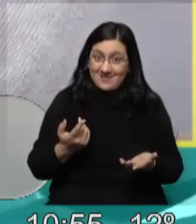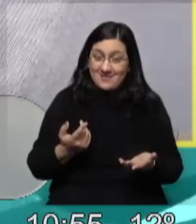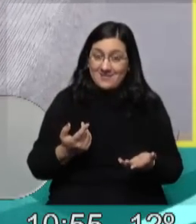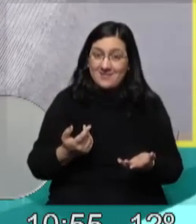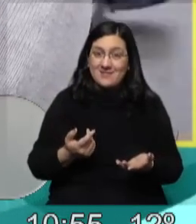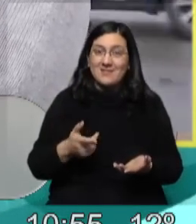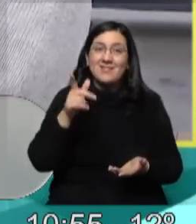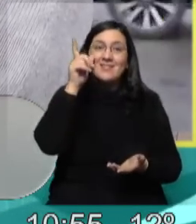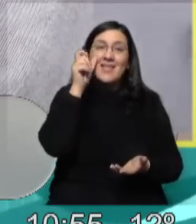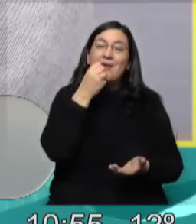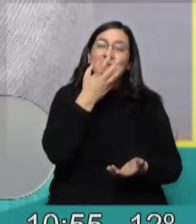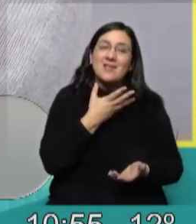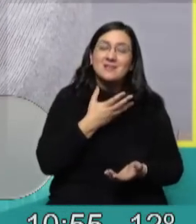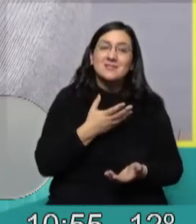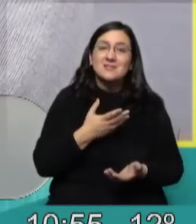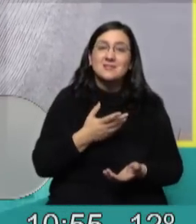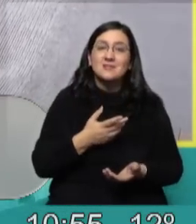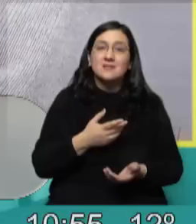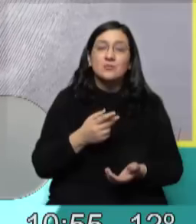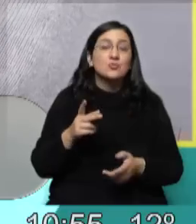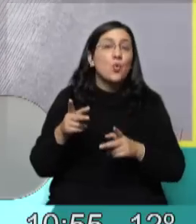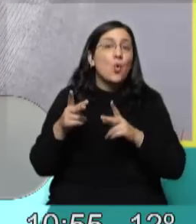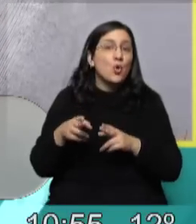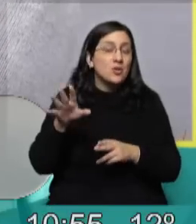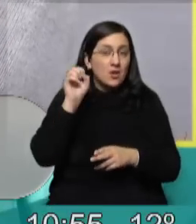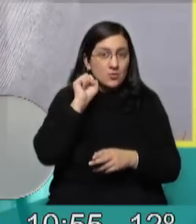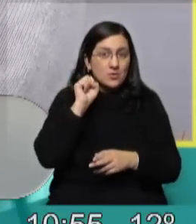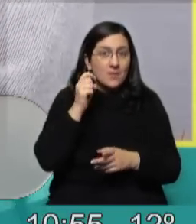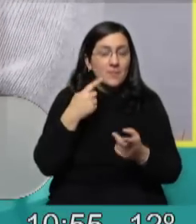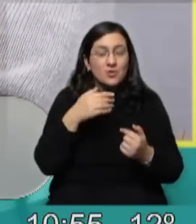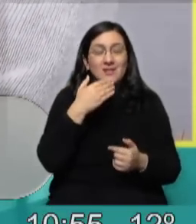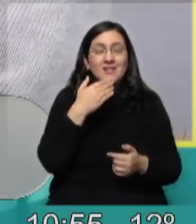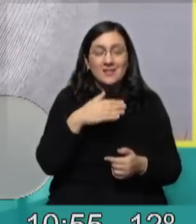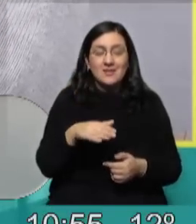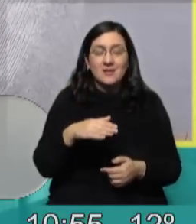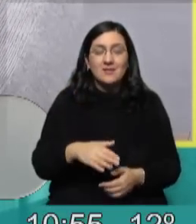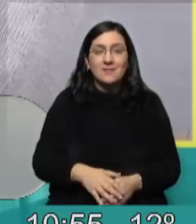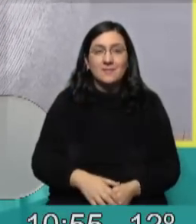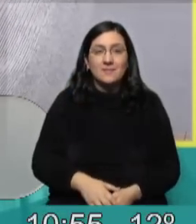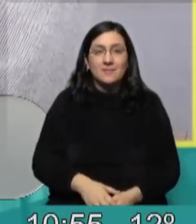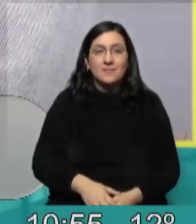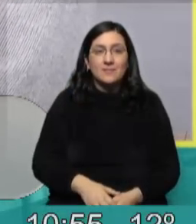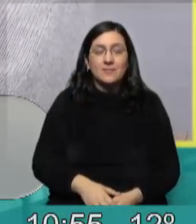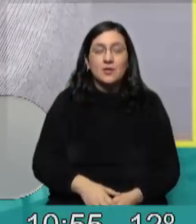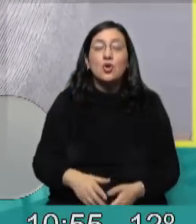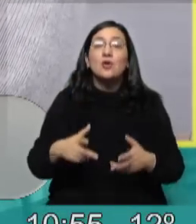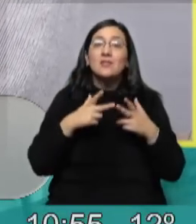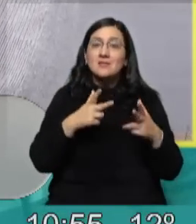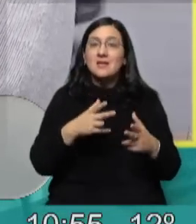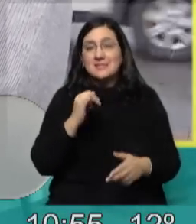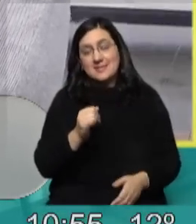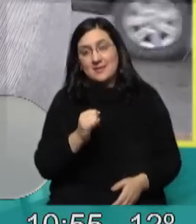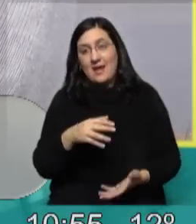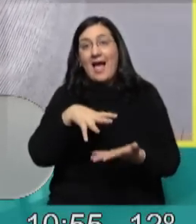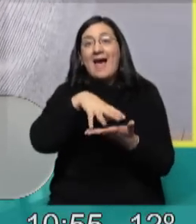Tania, ¿cómo te va? Tuvimos un pequeño corte en el retorno, pero te llegué a entender la pregunta. Lo que te decía era, bueno, sí, que en realidad